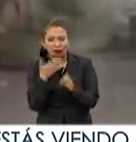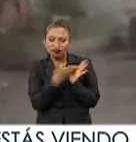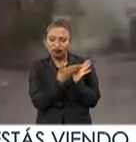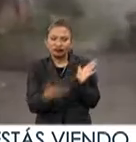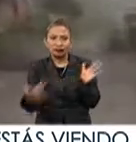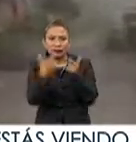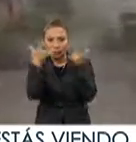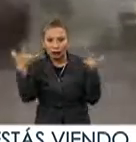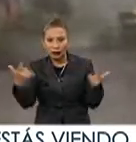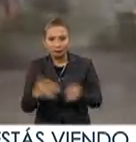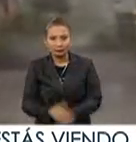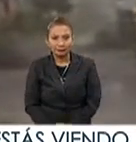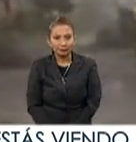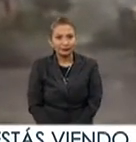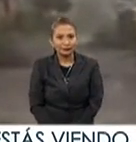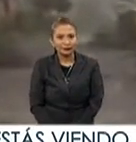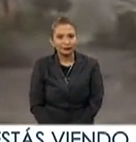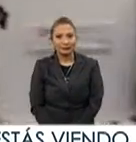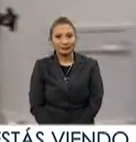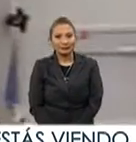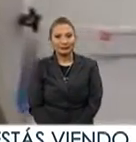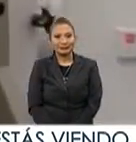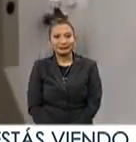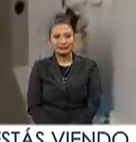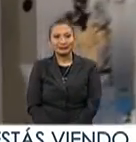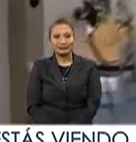largo de la historia.